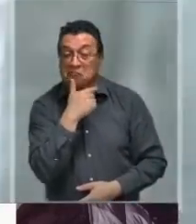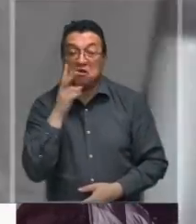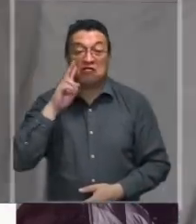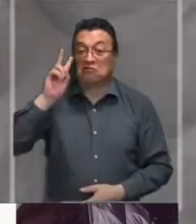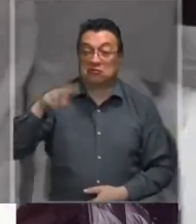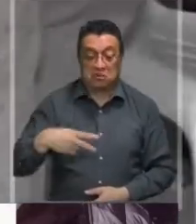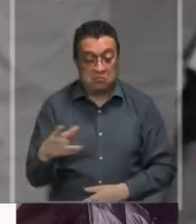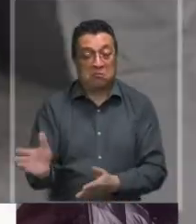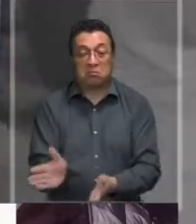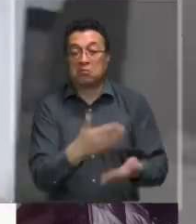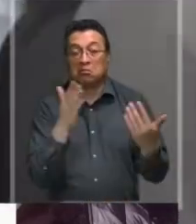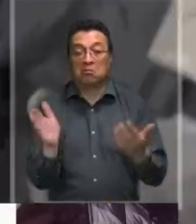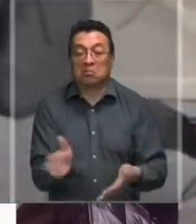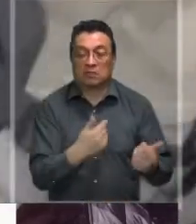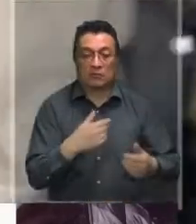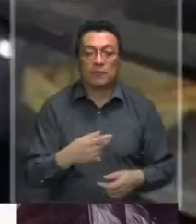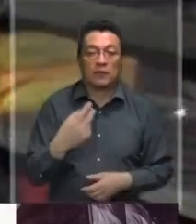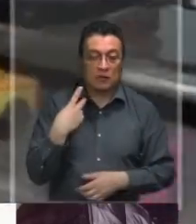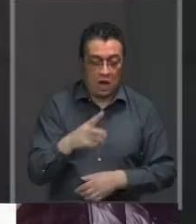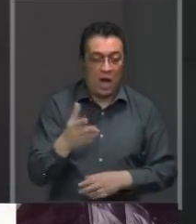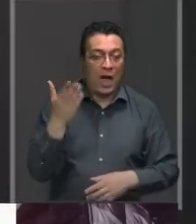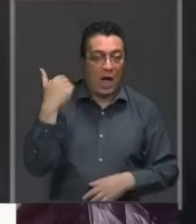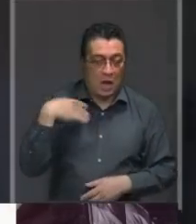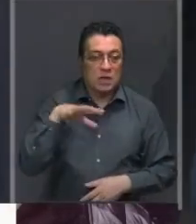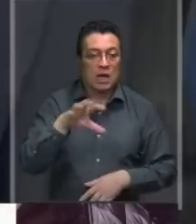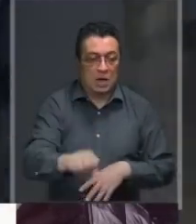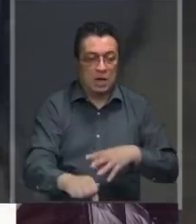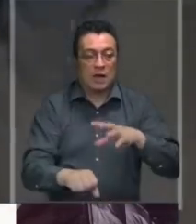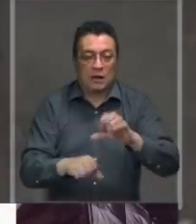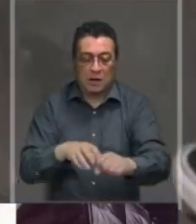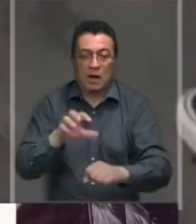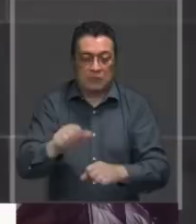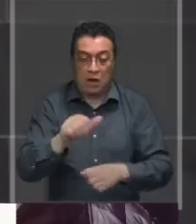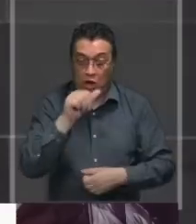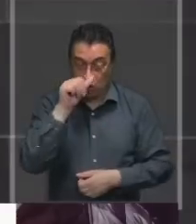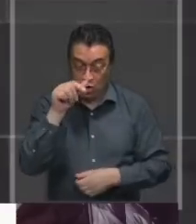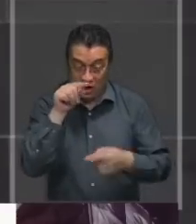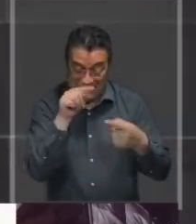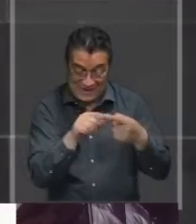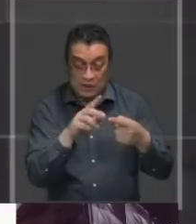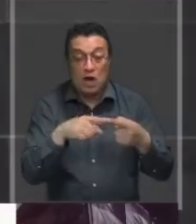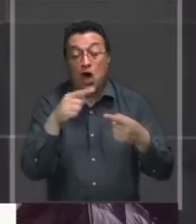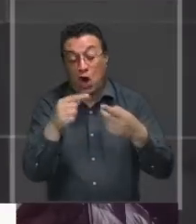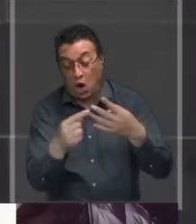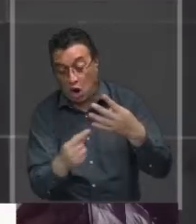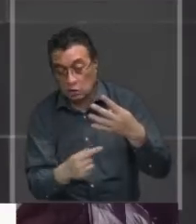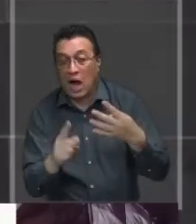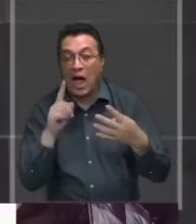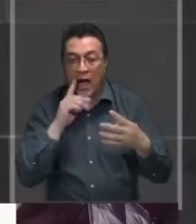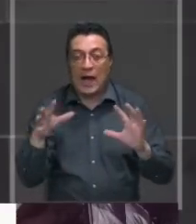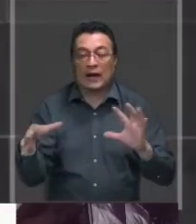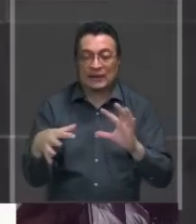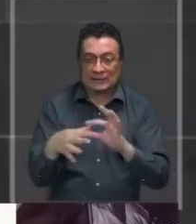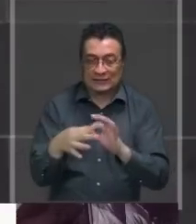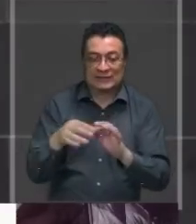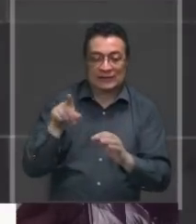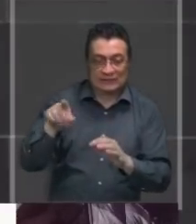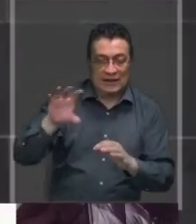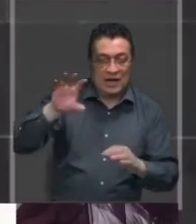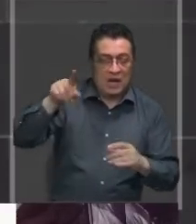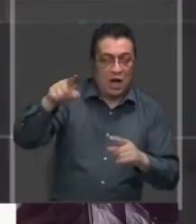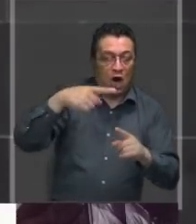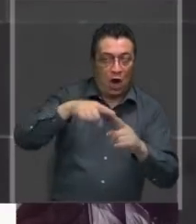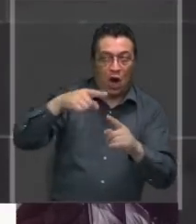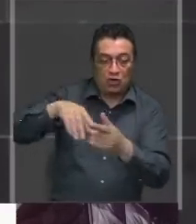sospechas. Se ha visto en investigaciones anteriores, tanto por esta droga y por otras, que existen nexos regionales, es decir, personas de